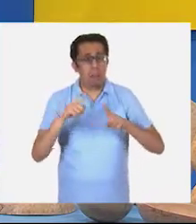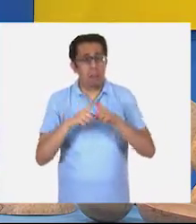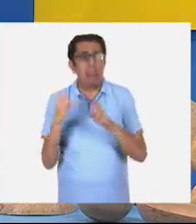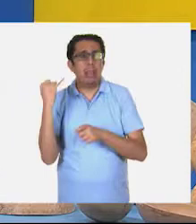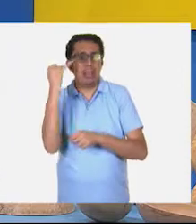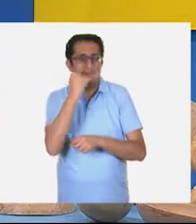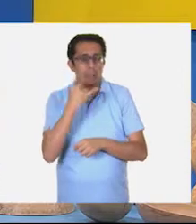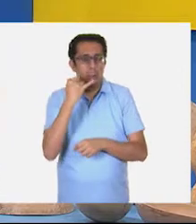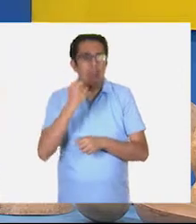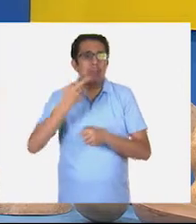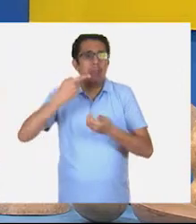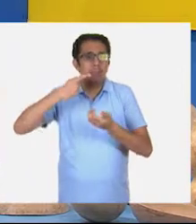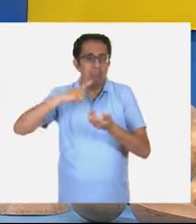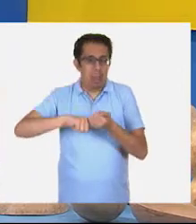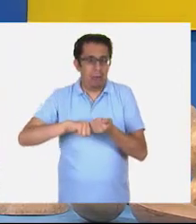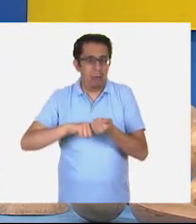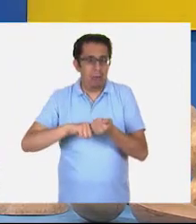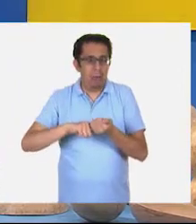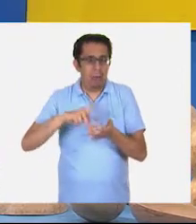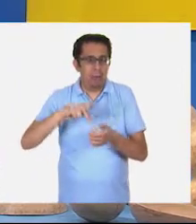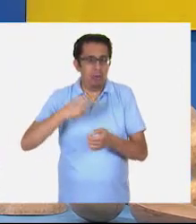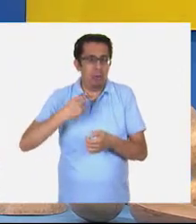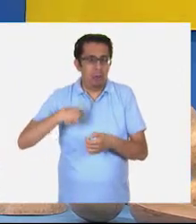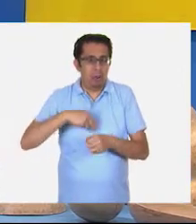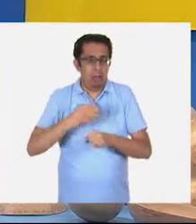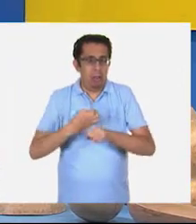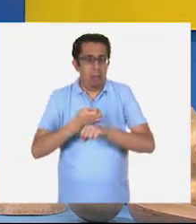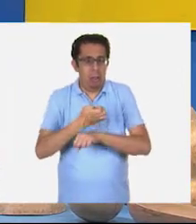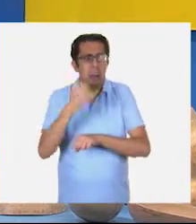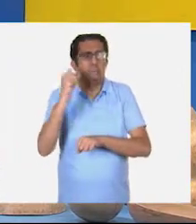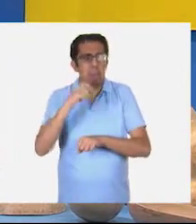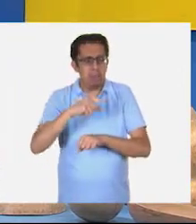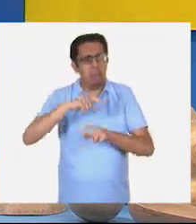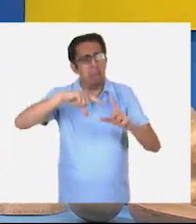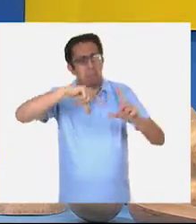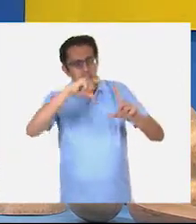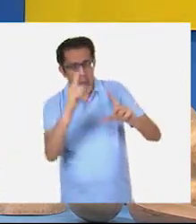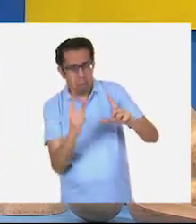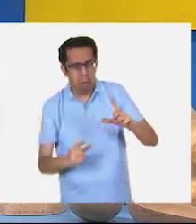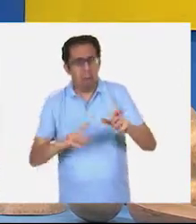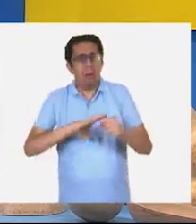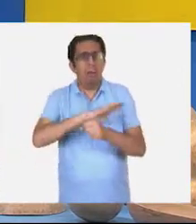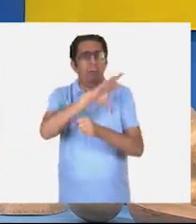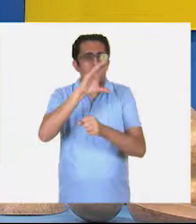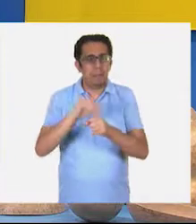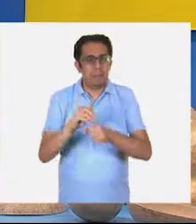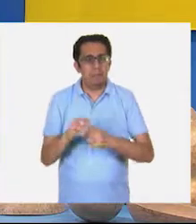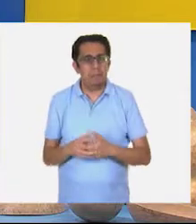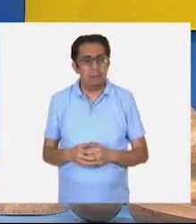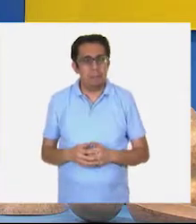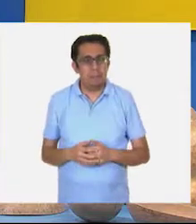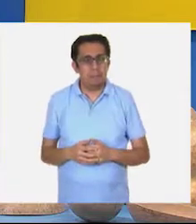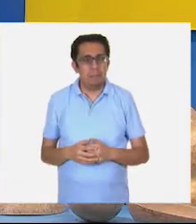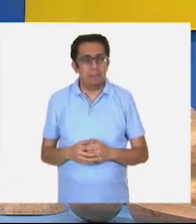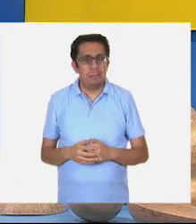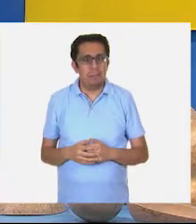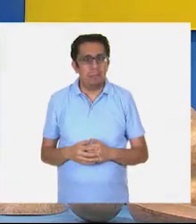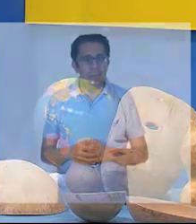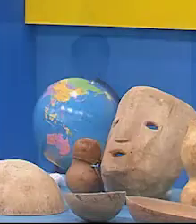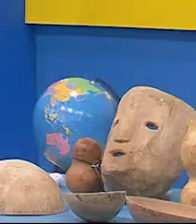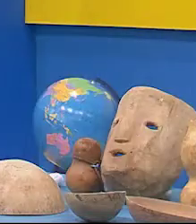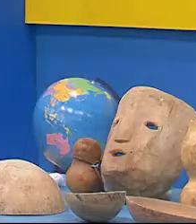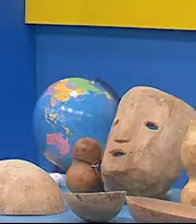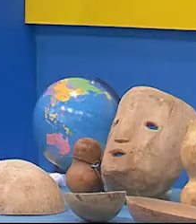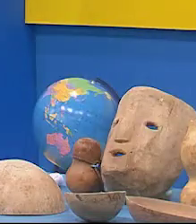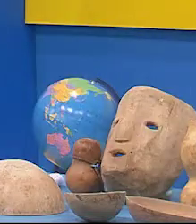lingüísticas de nuestro estado, de todo el país también, ¿no? Go chodoya habiniche, go chodoyo